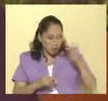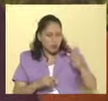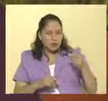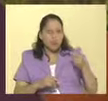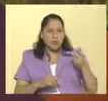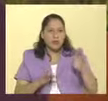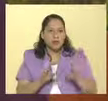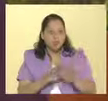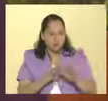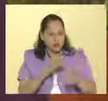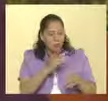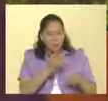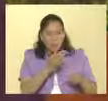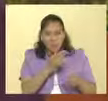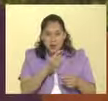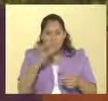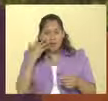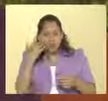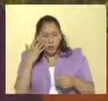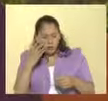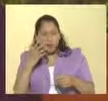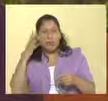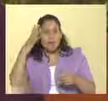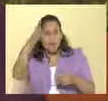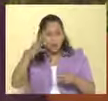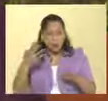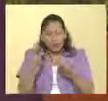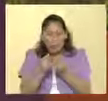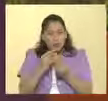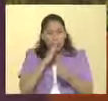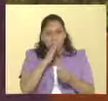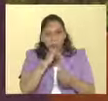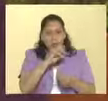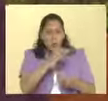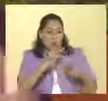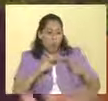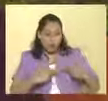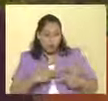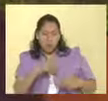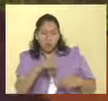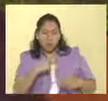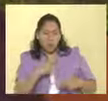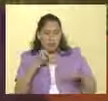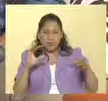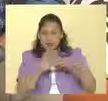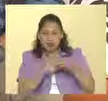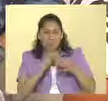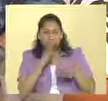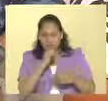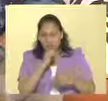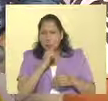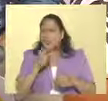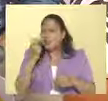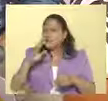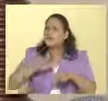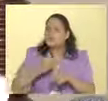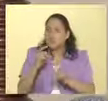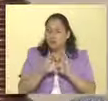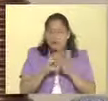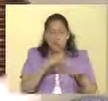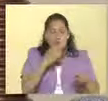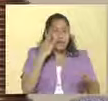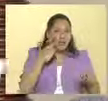pasar por esta etapa nuestras mascotas, no significa que en un futuro no se puedan llevar bien ni con seres humanos, ni con perros, ni con gatos. ¿Pero por qué pasa eso? ¿Porque son de